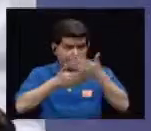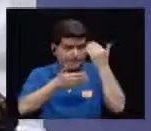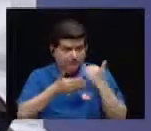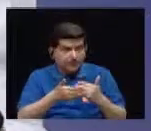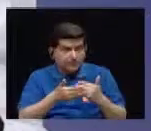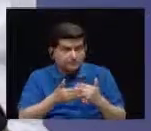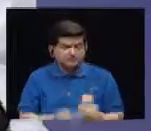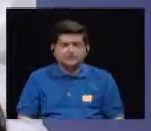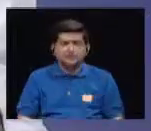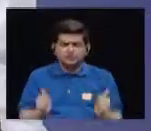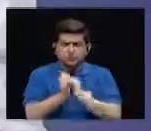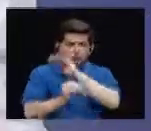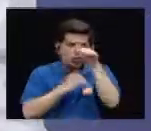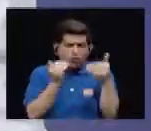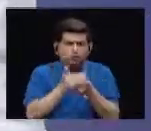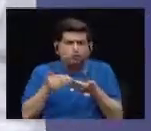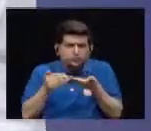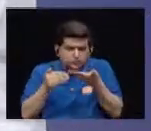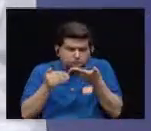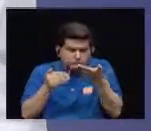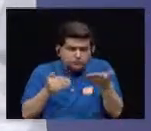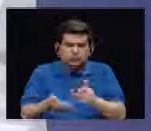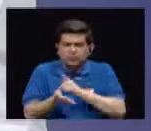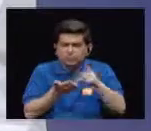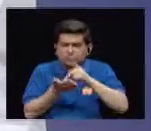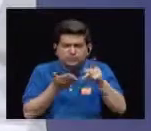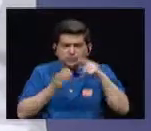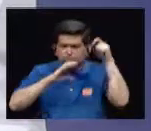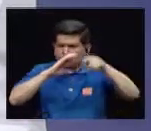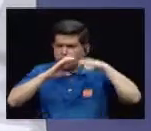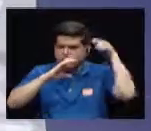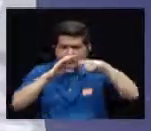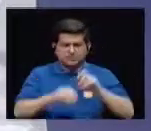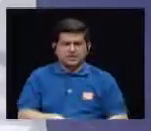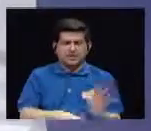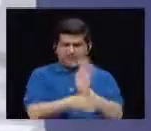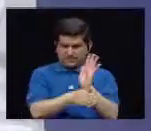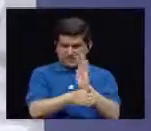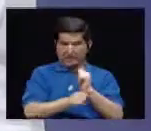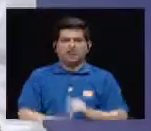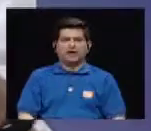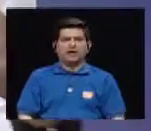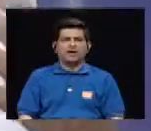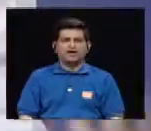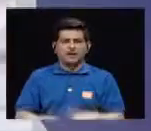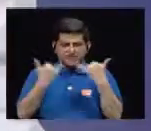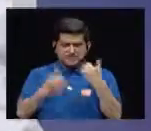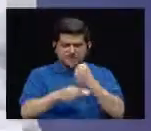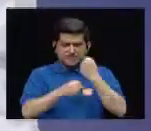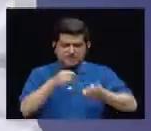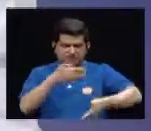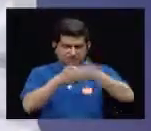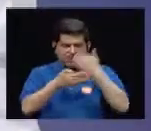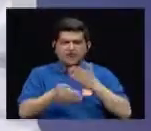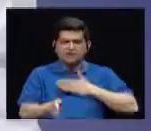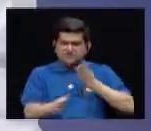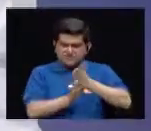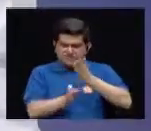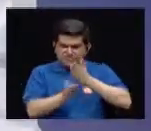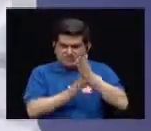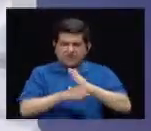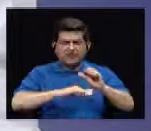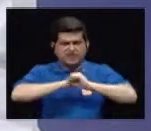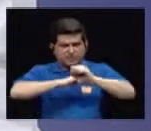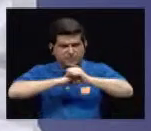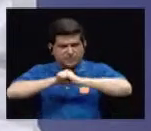mencioné anteriormente, con todos los elementos puros del cine, ¿verdad? Que es la película. Había hecho otras producciones durante mi carrera